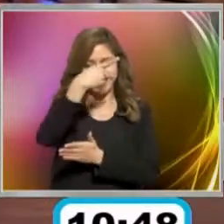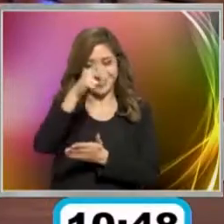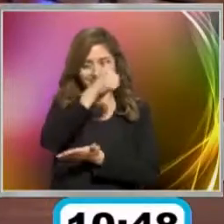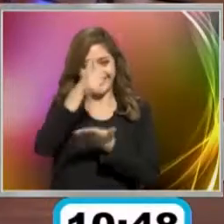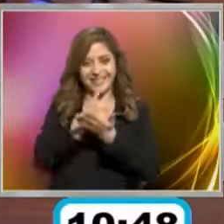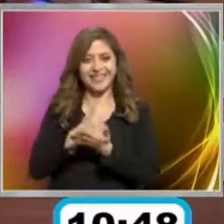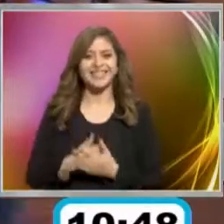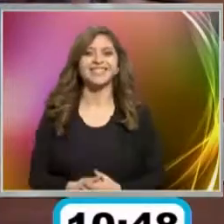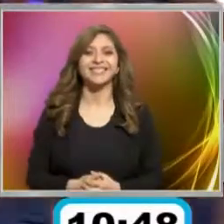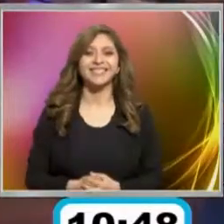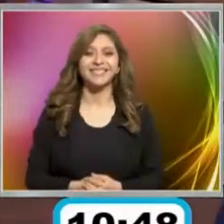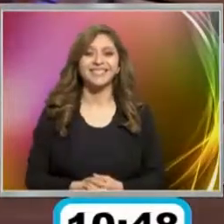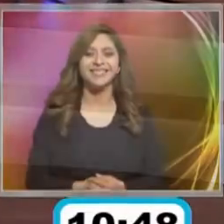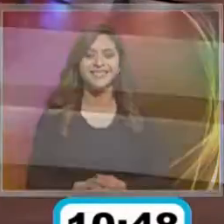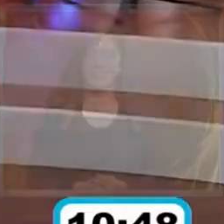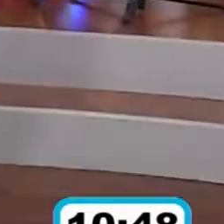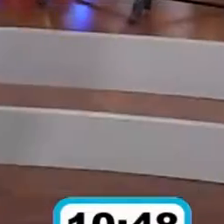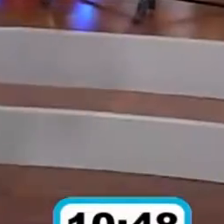ciudades. Vamos.